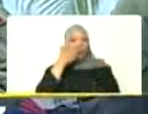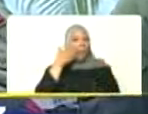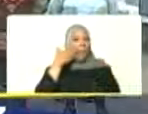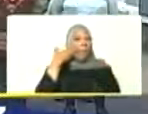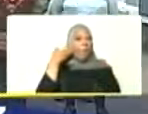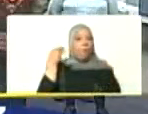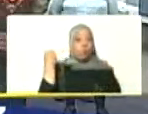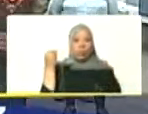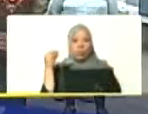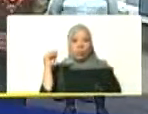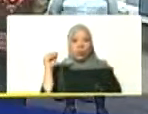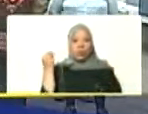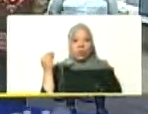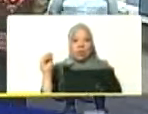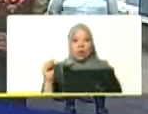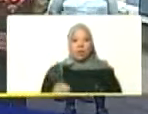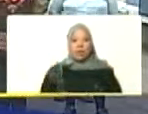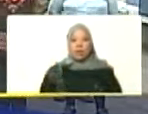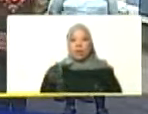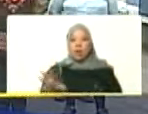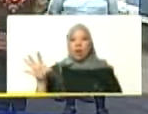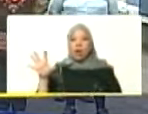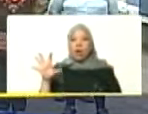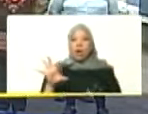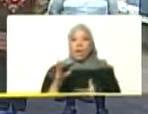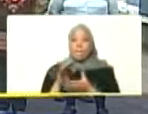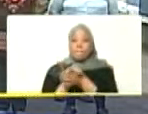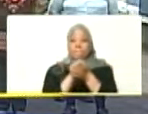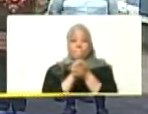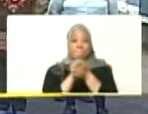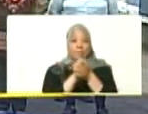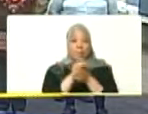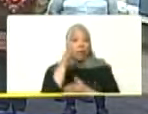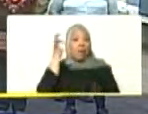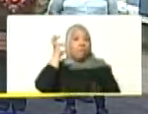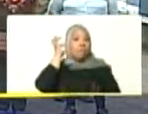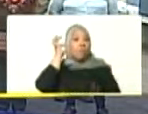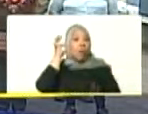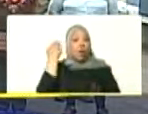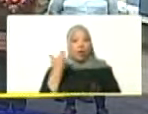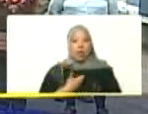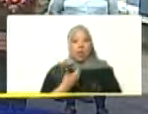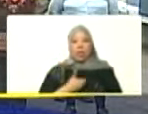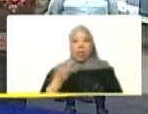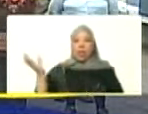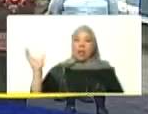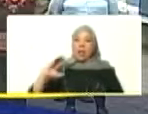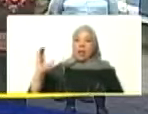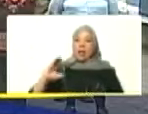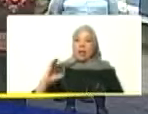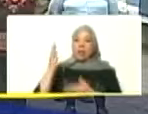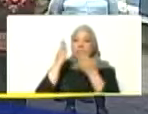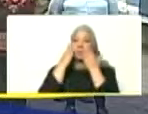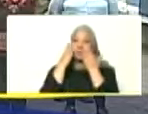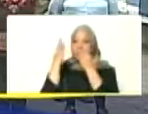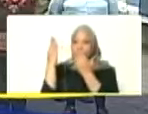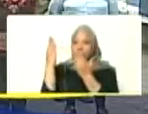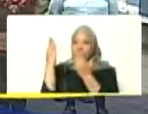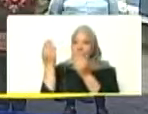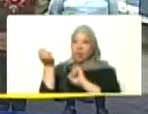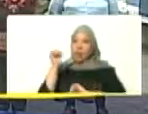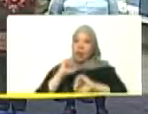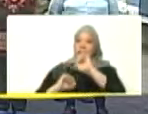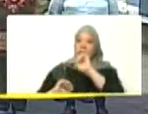acompañada de esta gran mujer, alcaldesa de Caracas, almiranta en jefa Carmen Meléndez, ex ministra de Defensa,